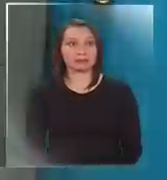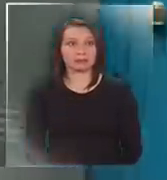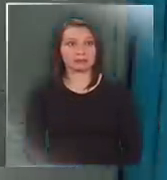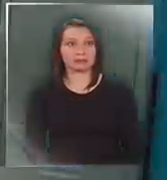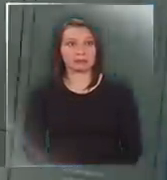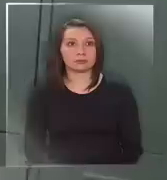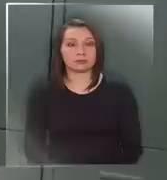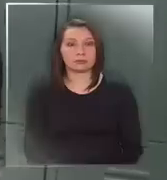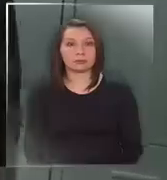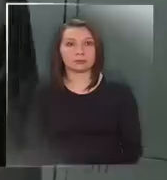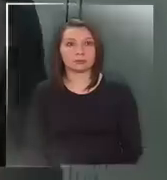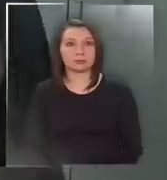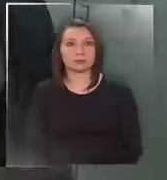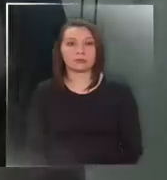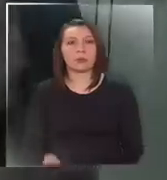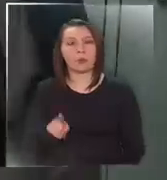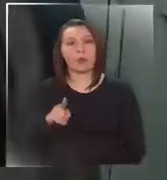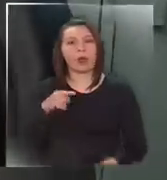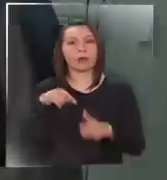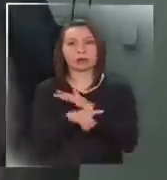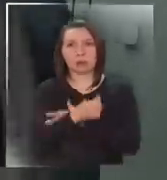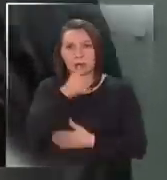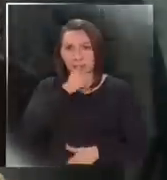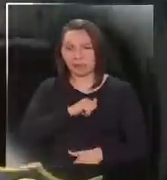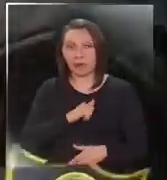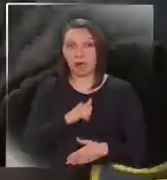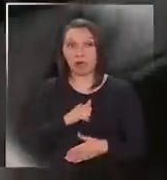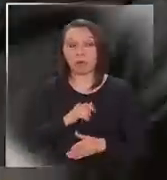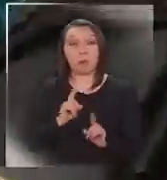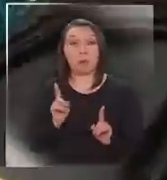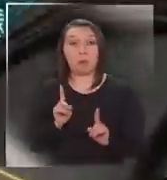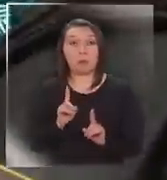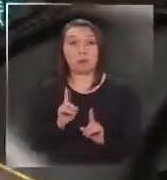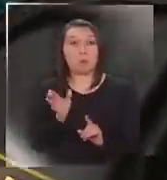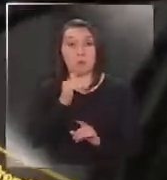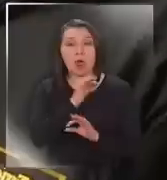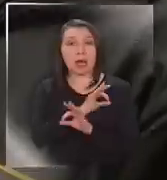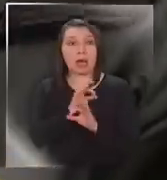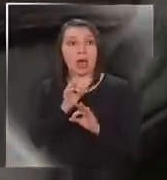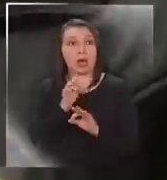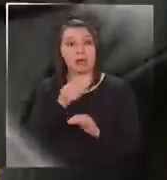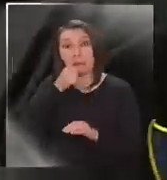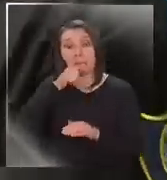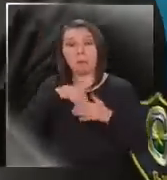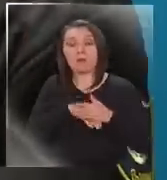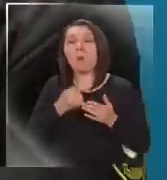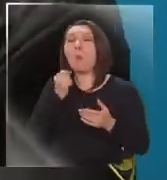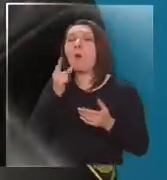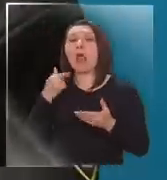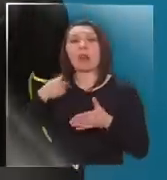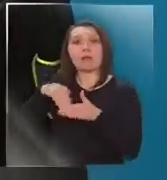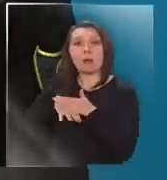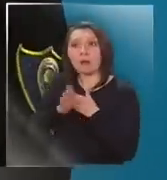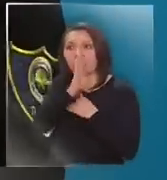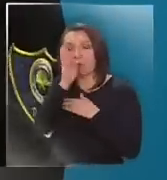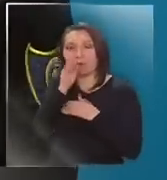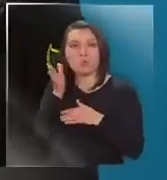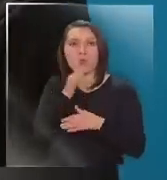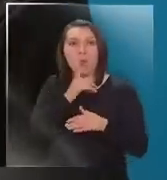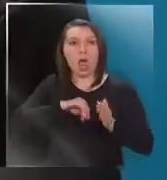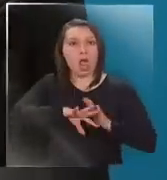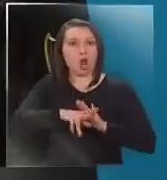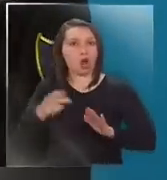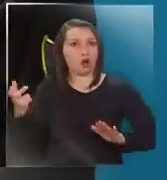¿Pero y eso no ha afectado la privacidad? Pero no tengo nada que esconder. Aquí no existen